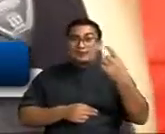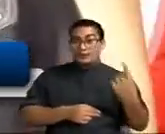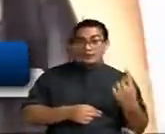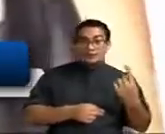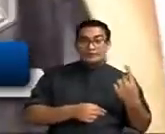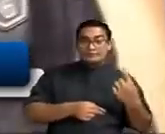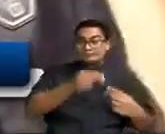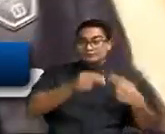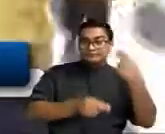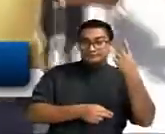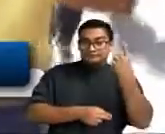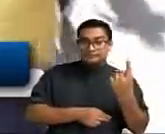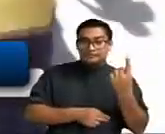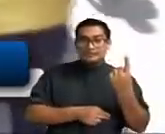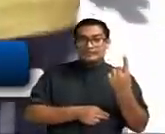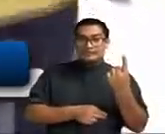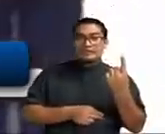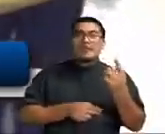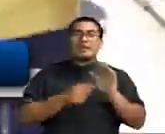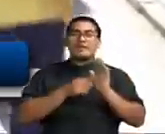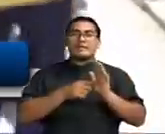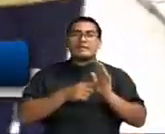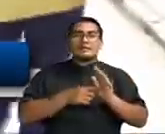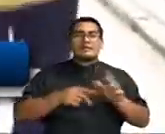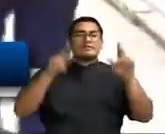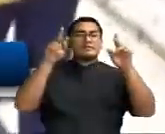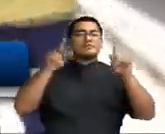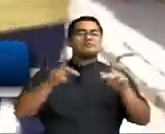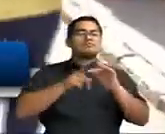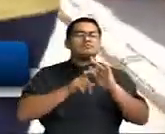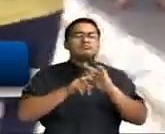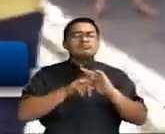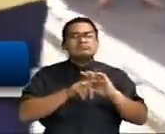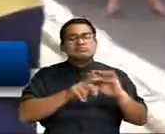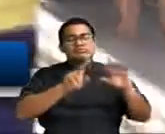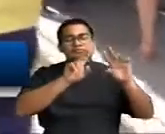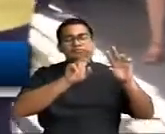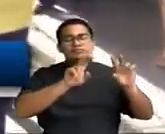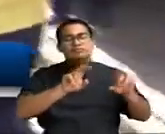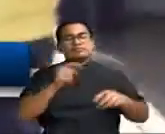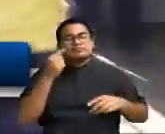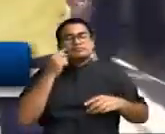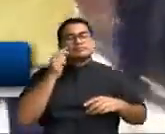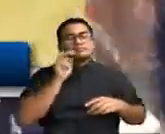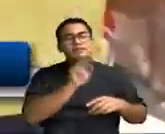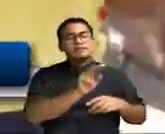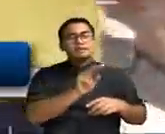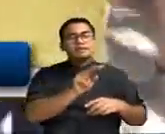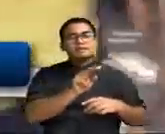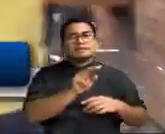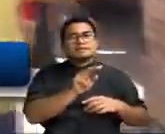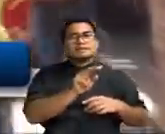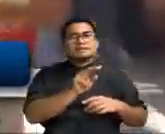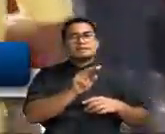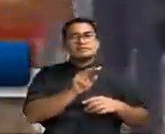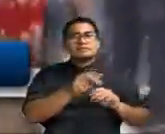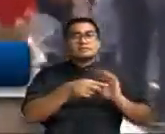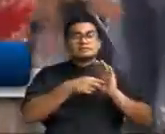1, para que un psiquiatra pueda diagnosticar esto, tiene que haber observado en un paciente